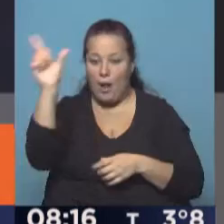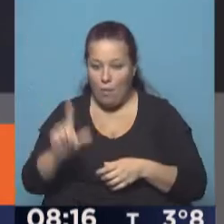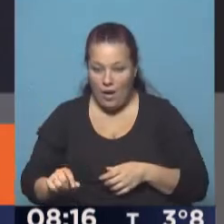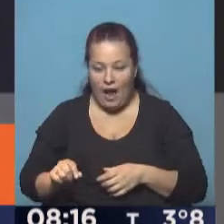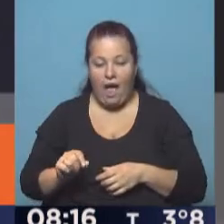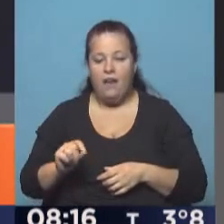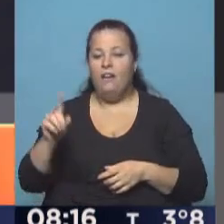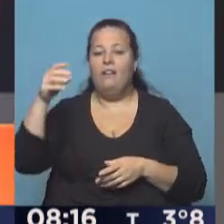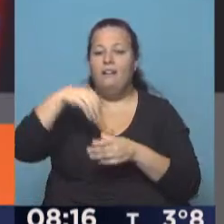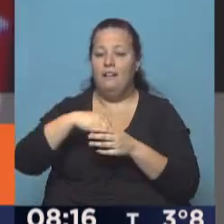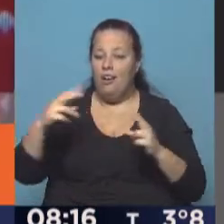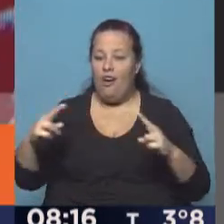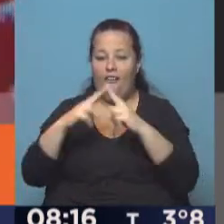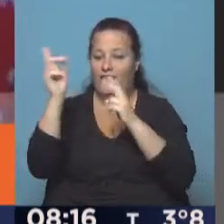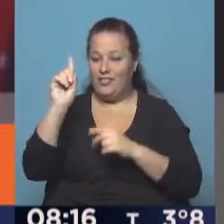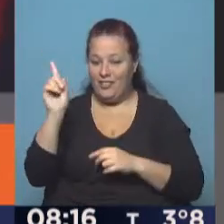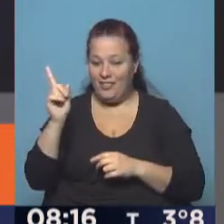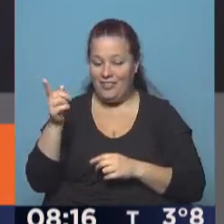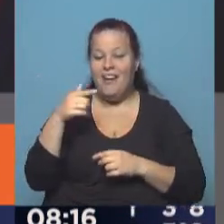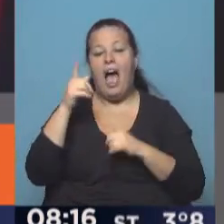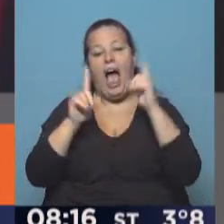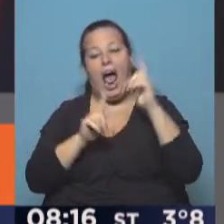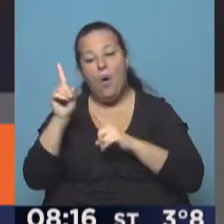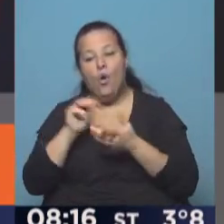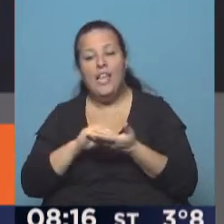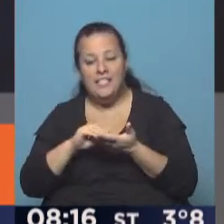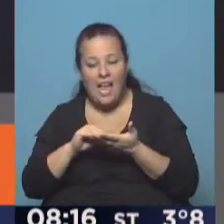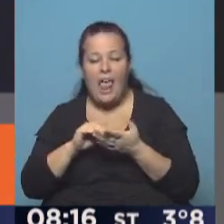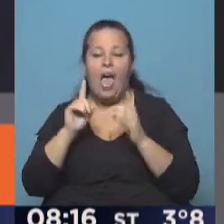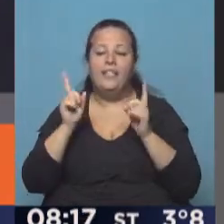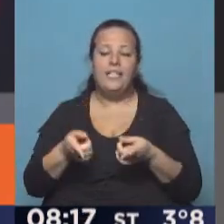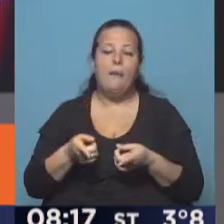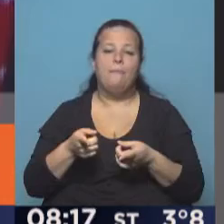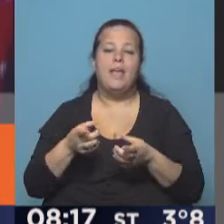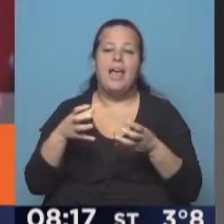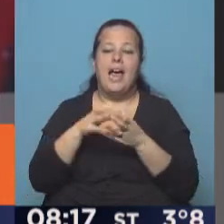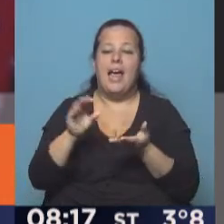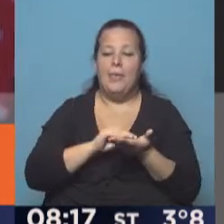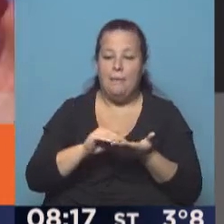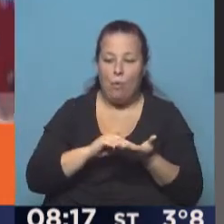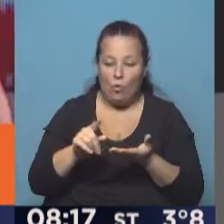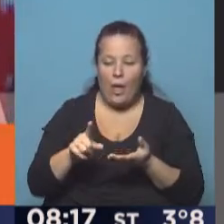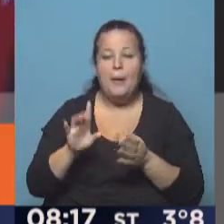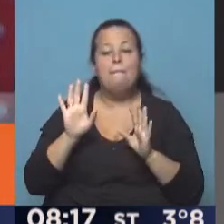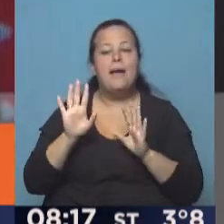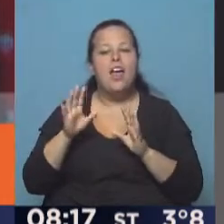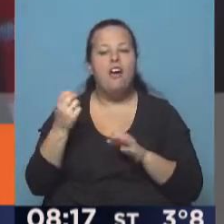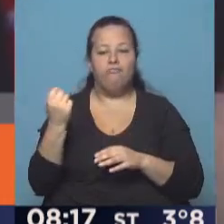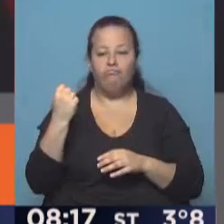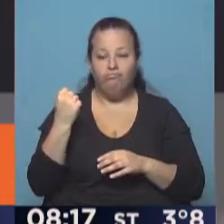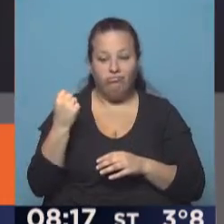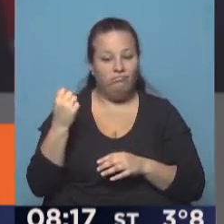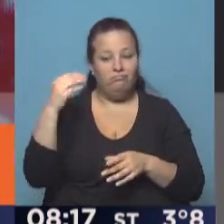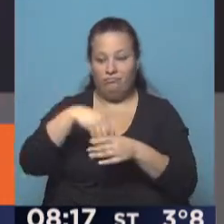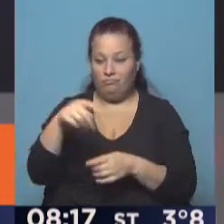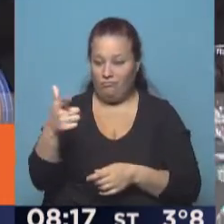no están en la convención. Bueno, hay algunos del Senado y también de la Cámara de Diputados, pero los más grandes